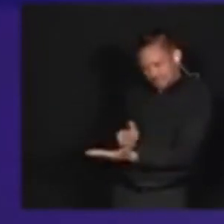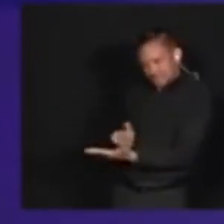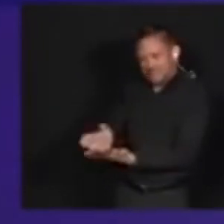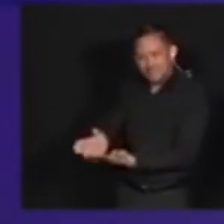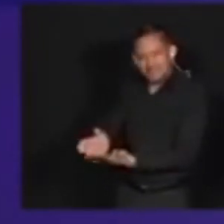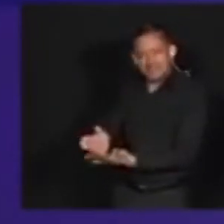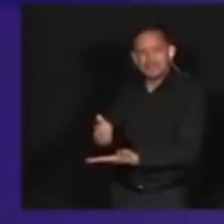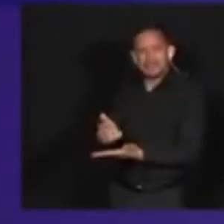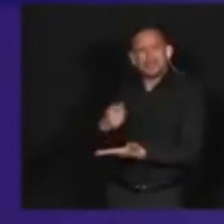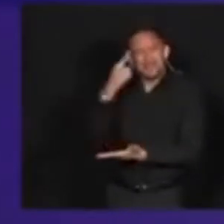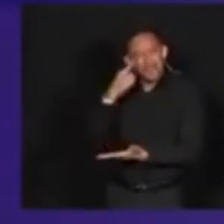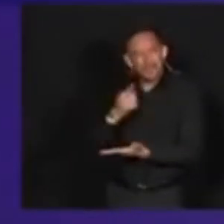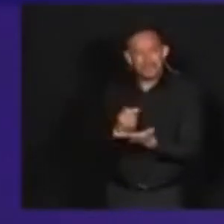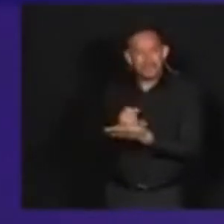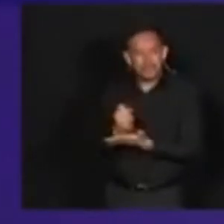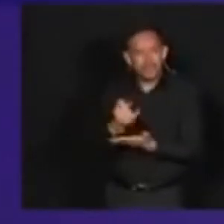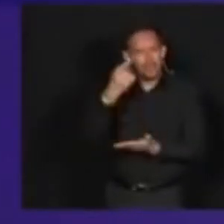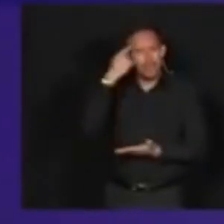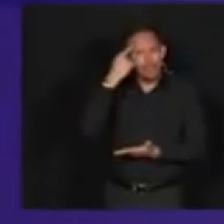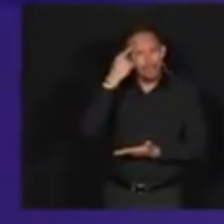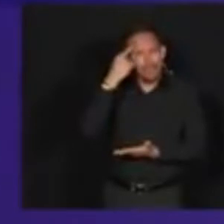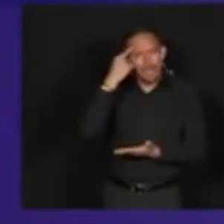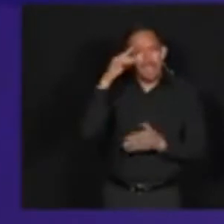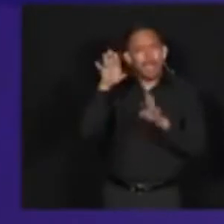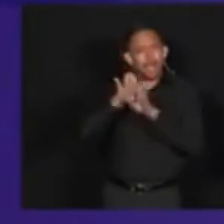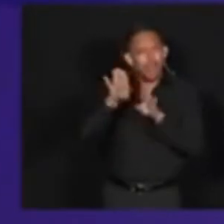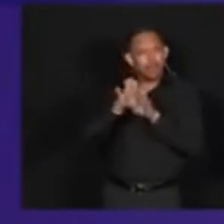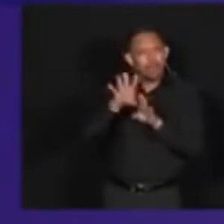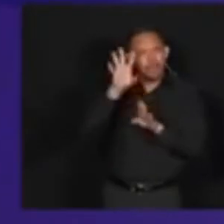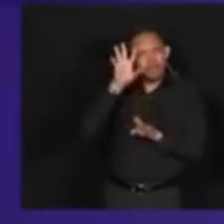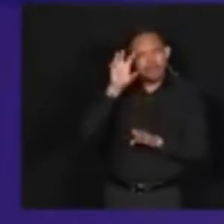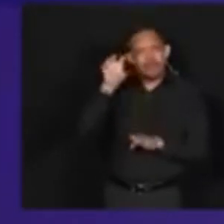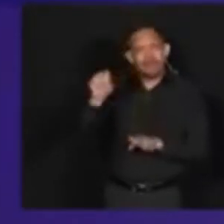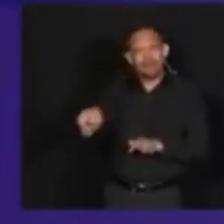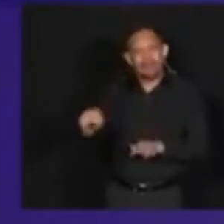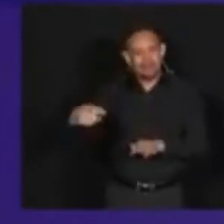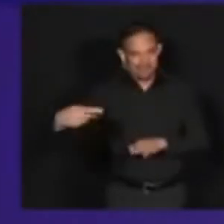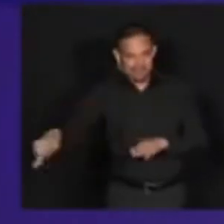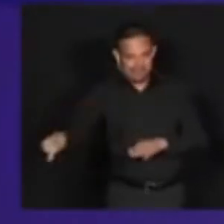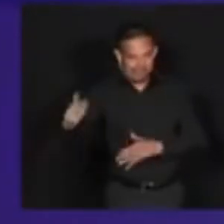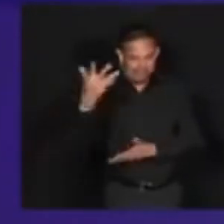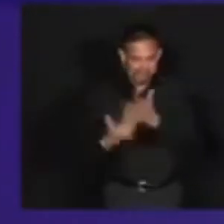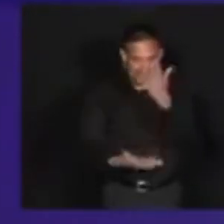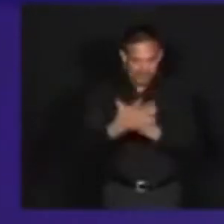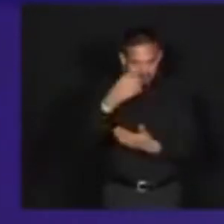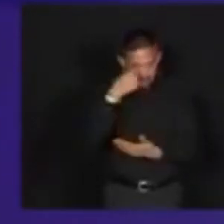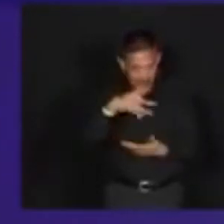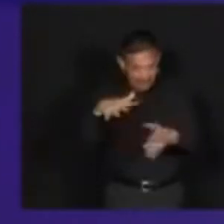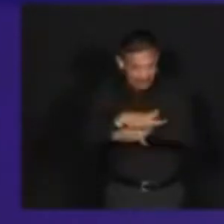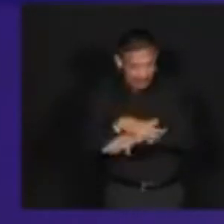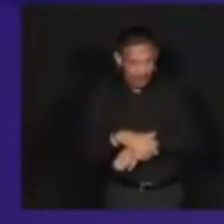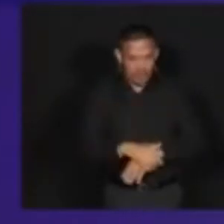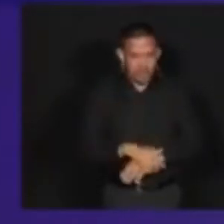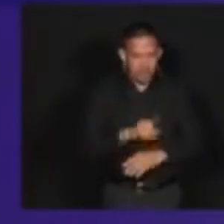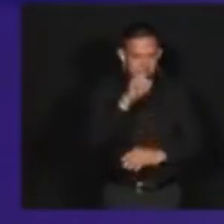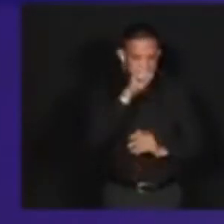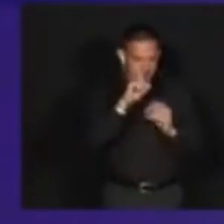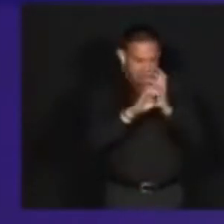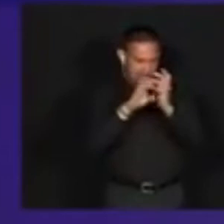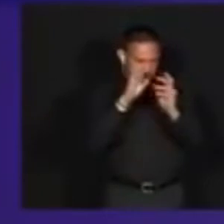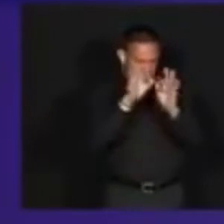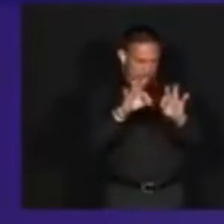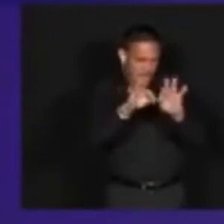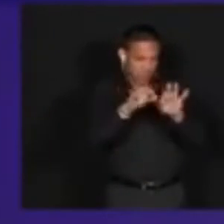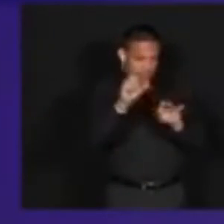las decisiones como las ideas para tomarlas fueran suyas. Punto básico e inicial de la